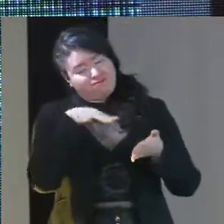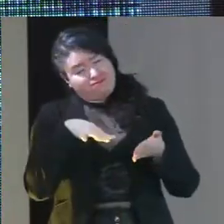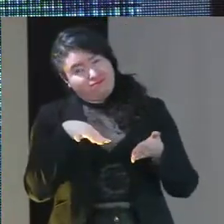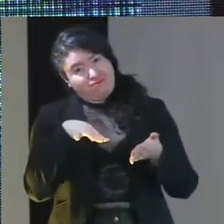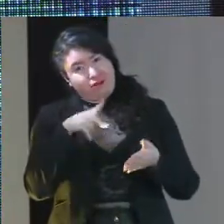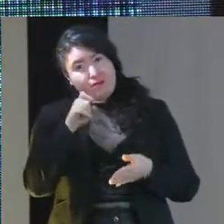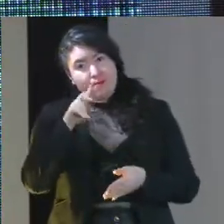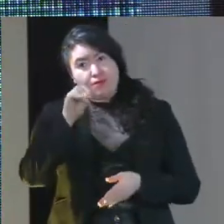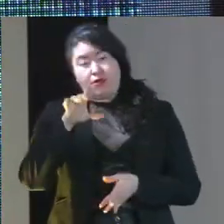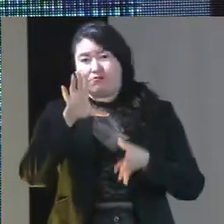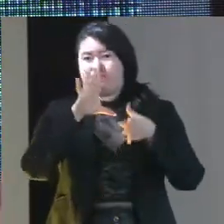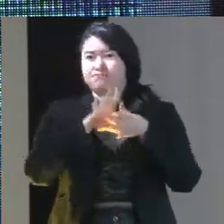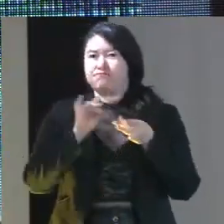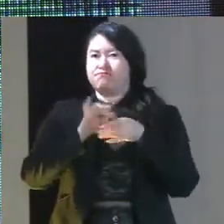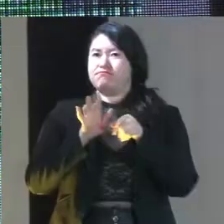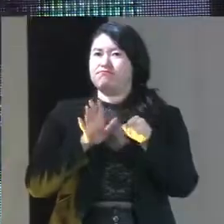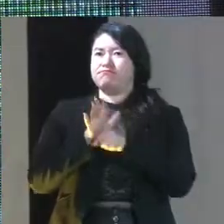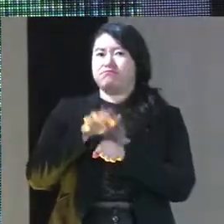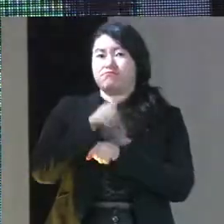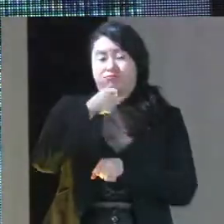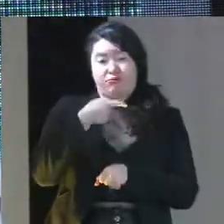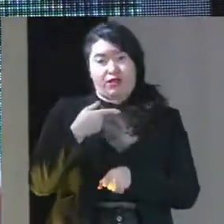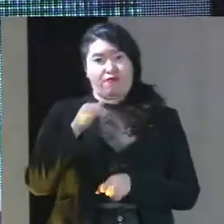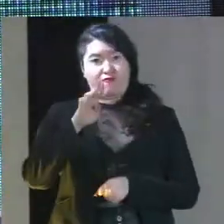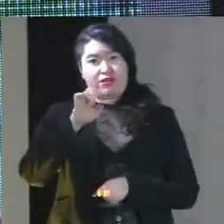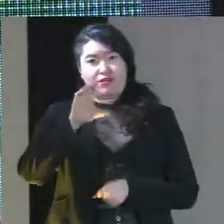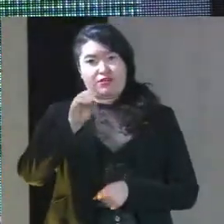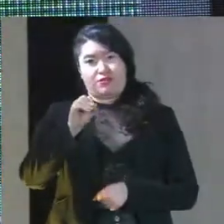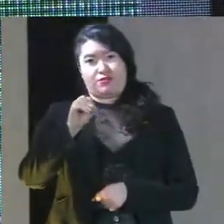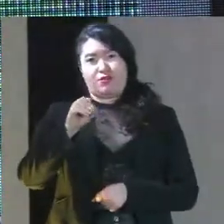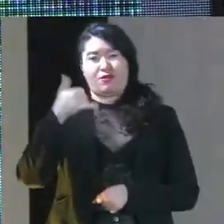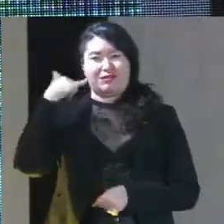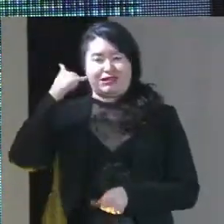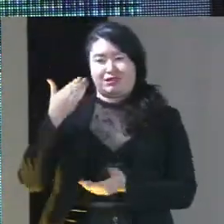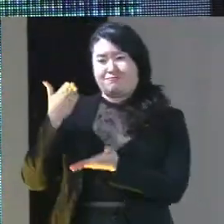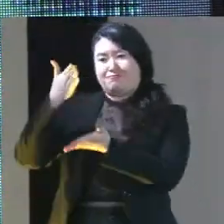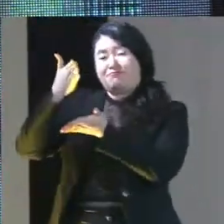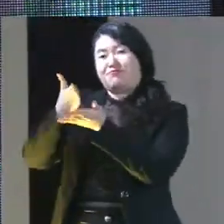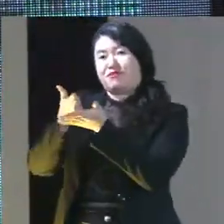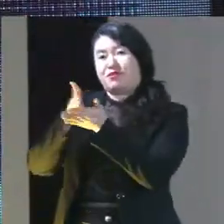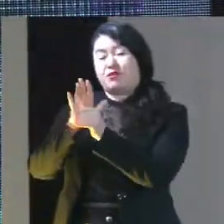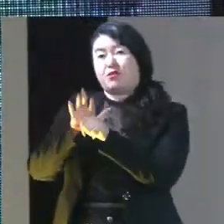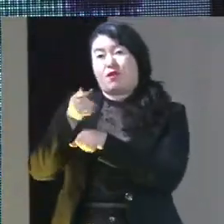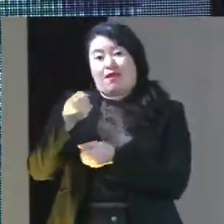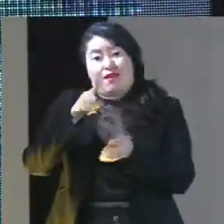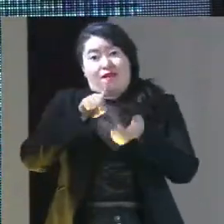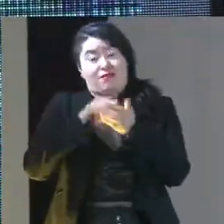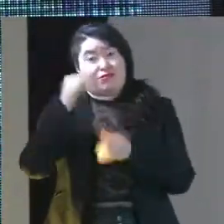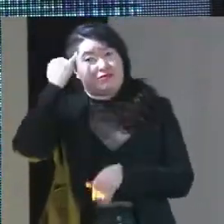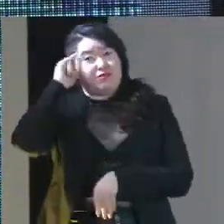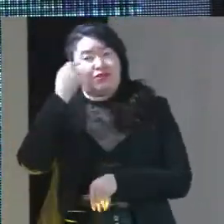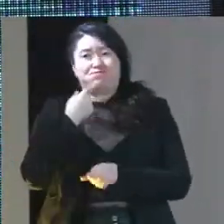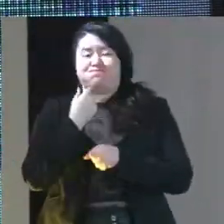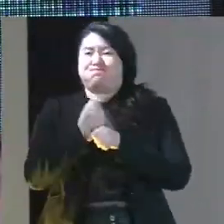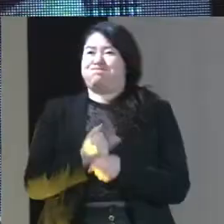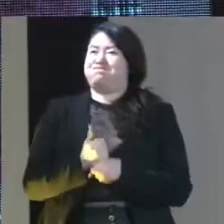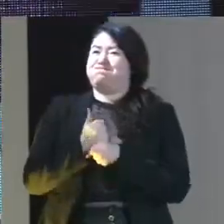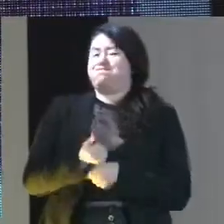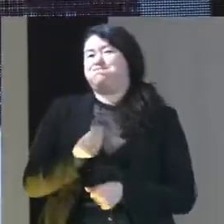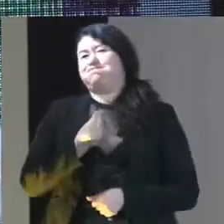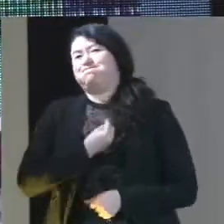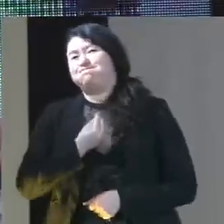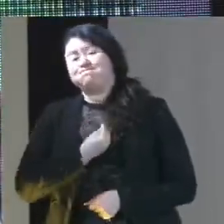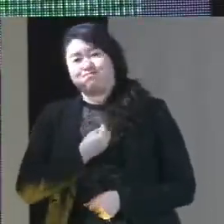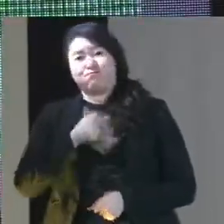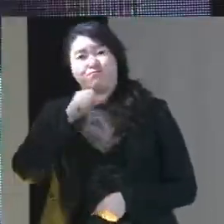da somera cuenta de las incursiones de Francisco Montejo a Yucatán, de la resistencia con la que se encontró, de la